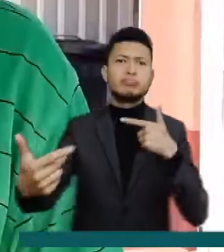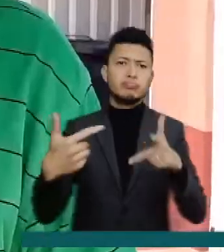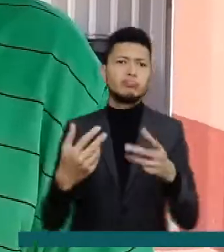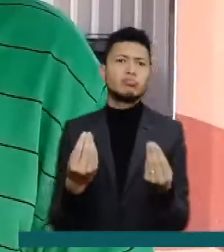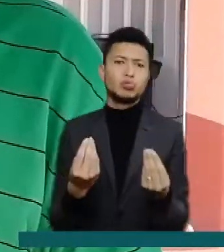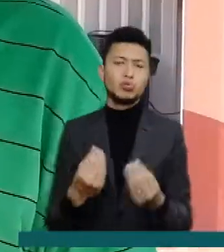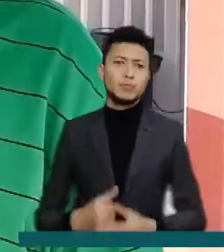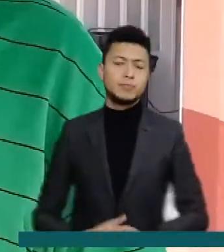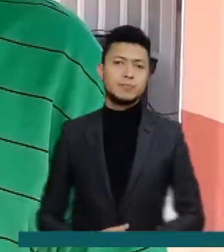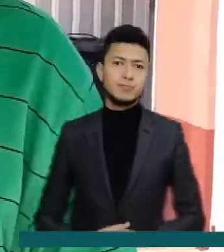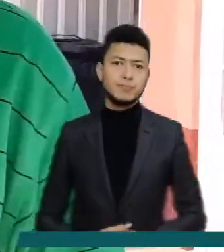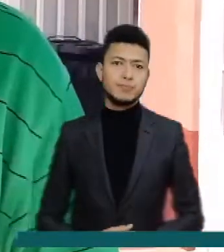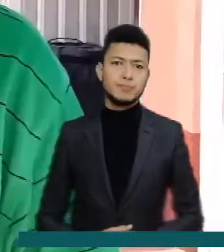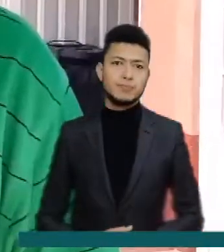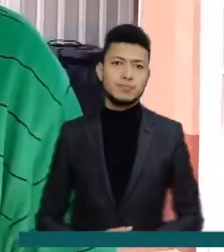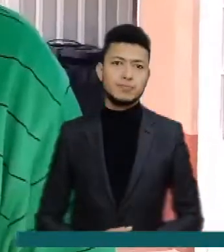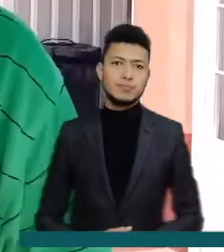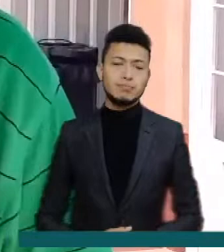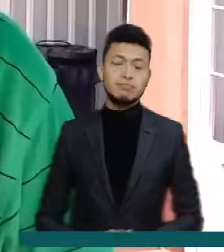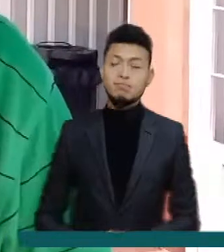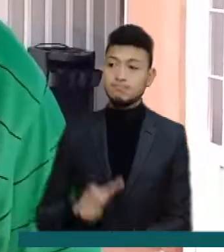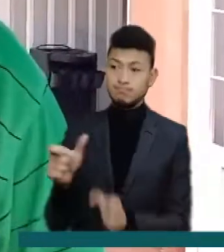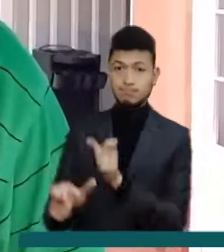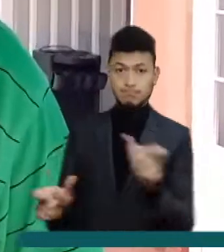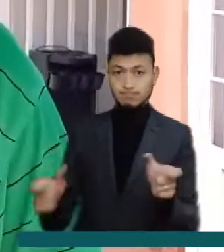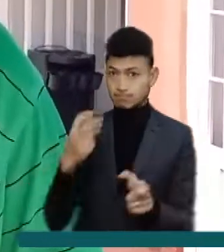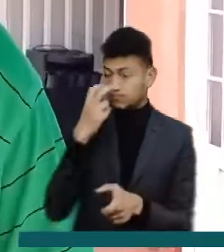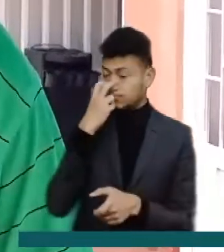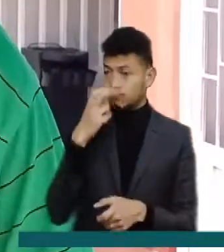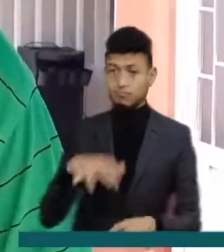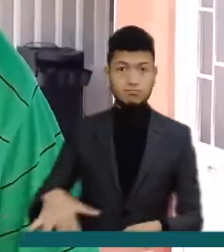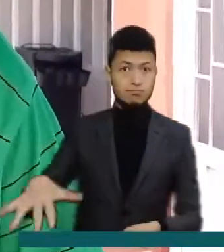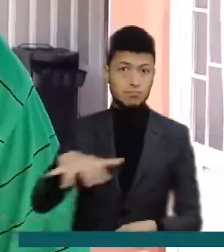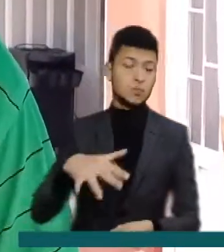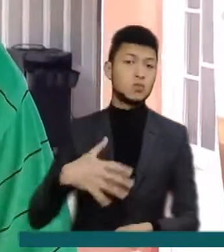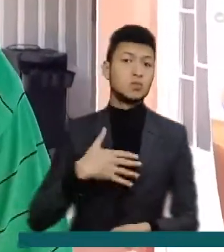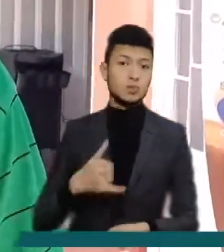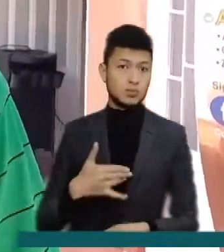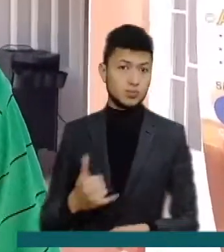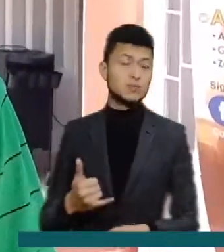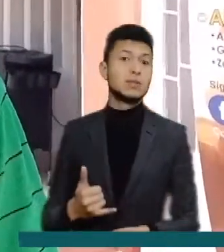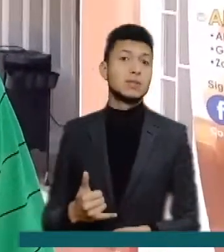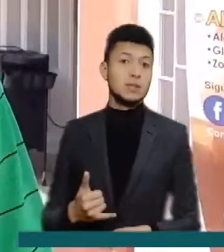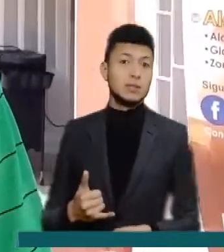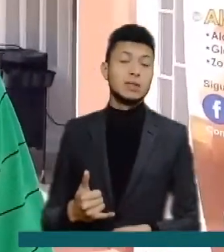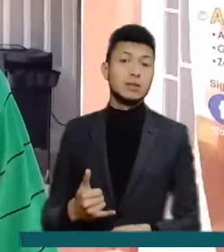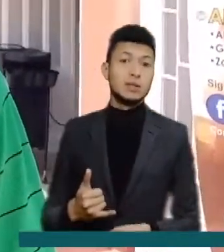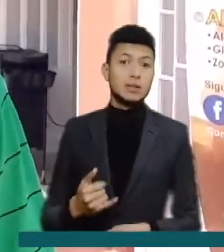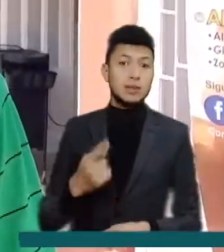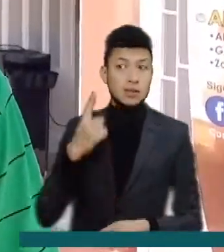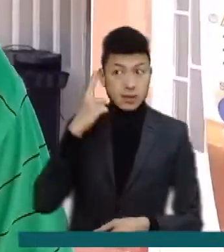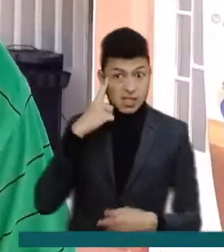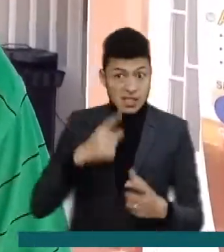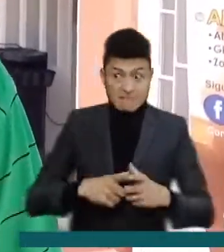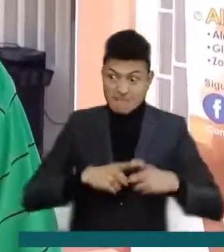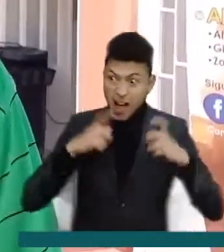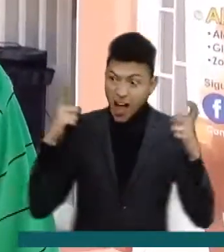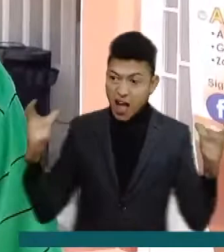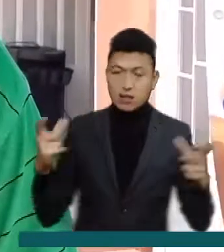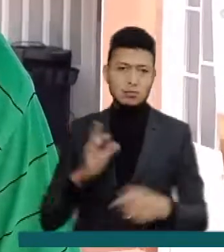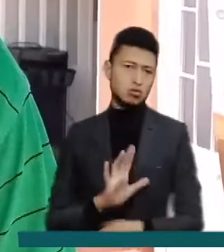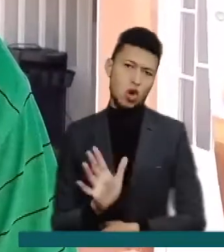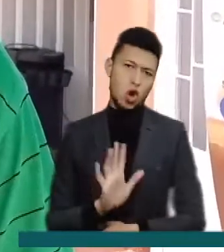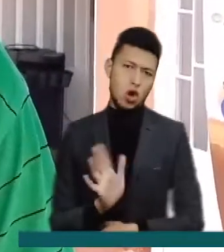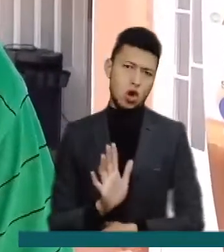motocicletas. La cantidad de personas con limitación visual en Yopal pues no es